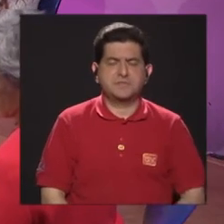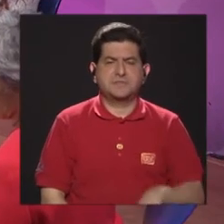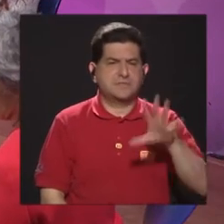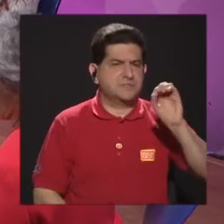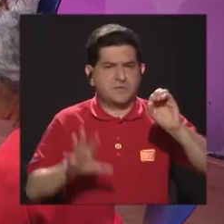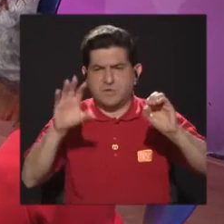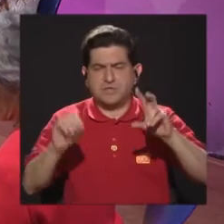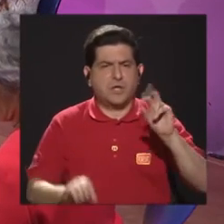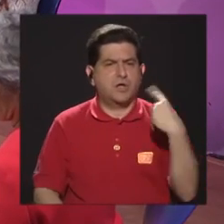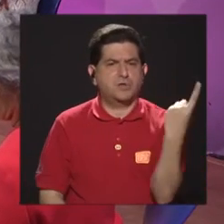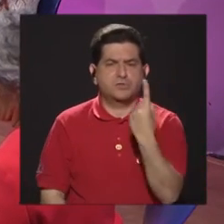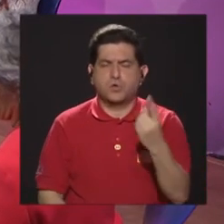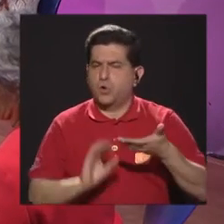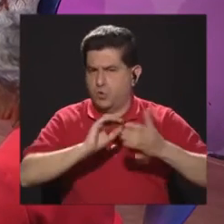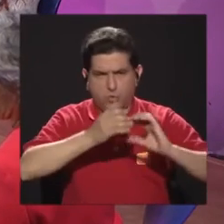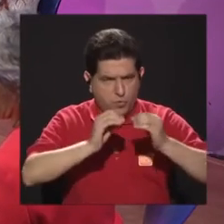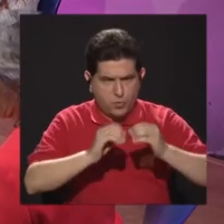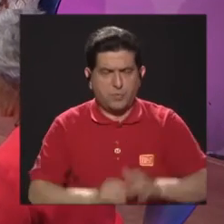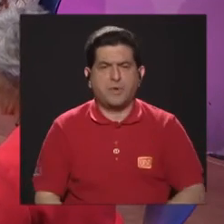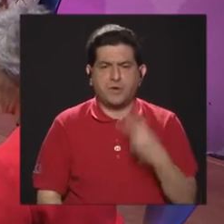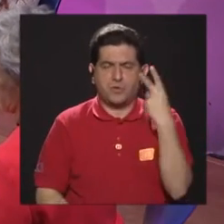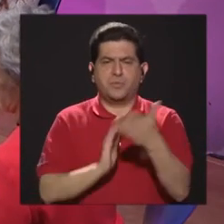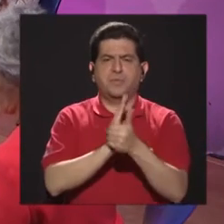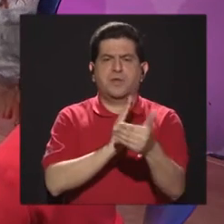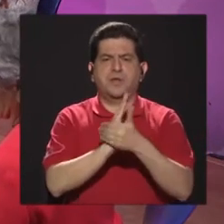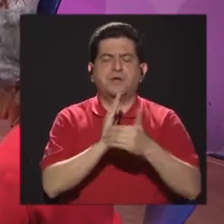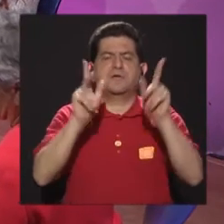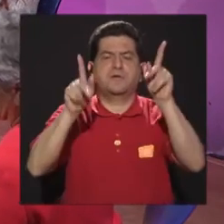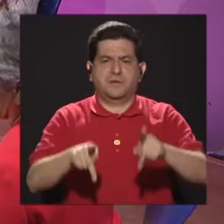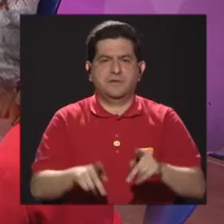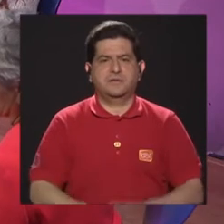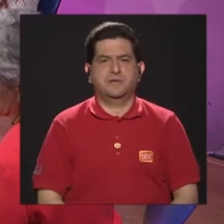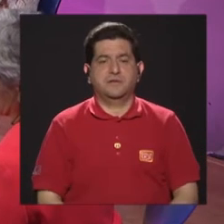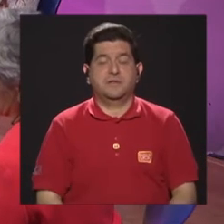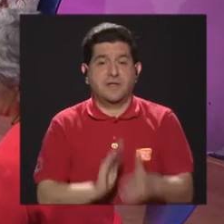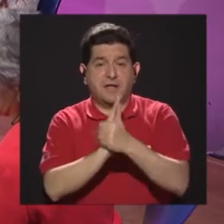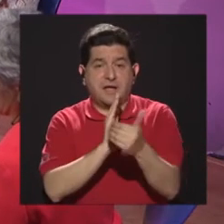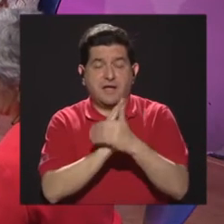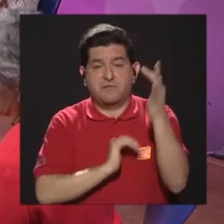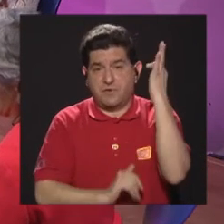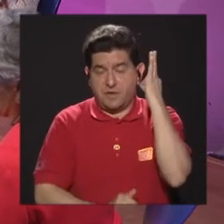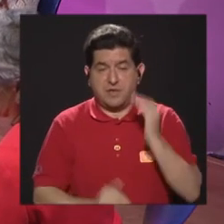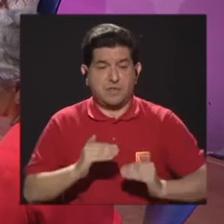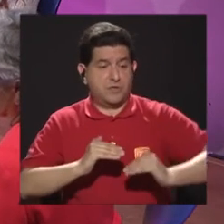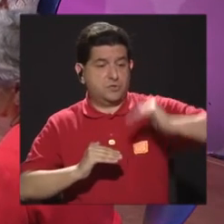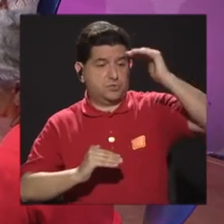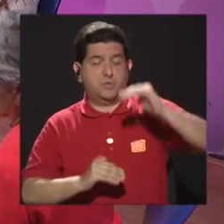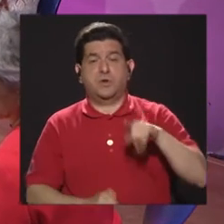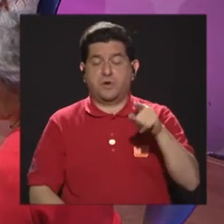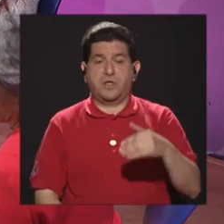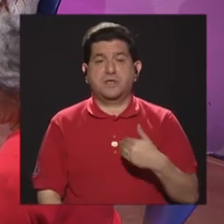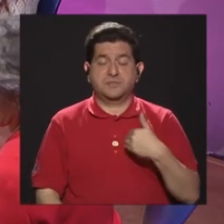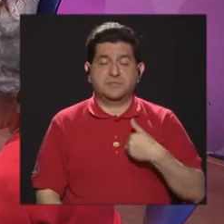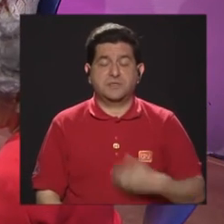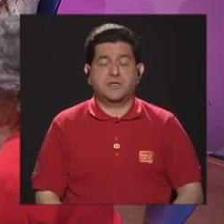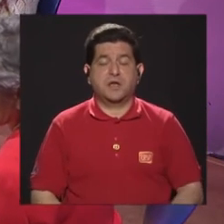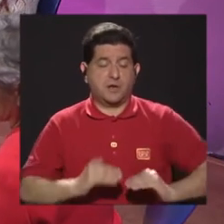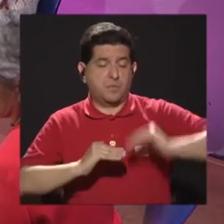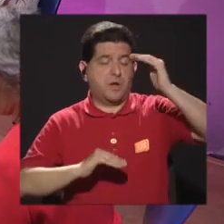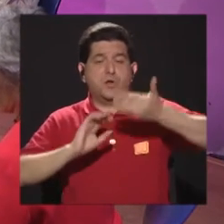solamente debe ser cumplir cuotas, sino hay que ver las capacidades de las personas. La capacidad de las mujeres es mayor, deberían ocupar más